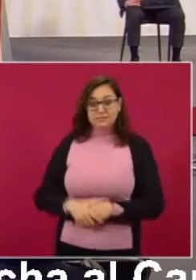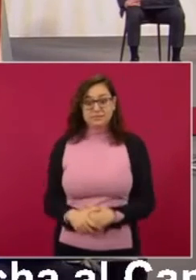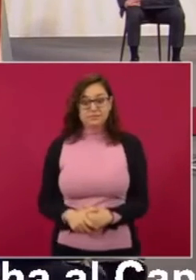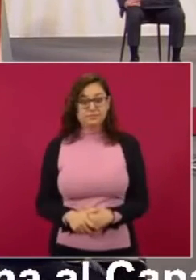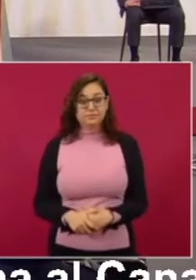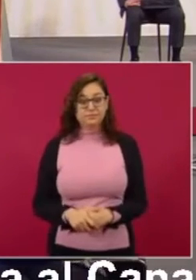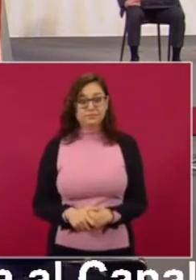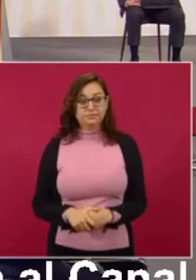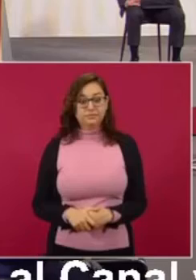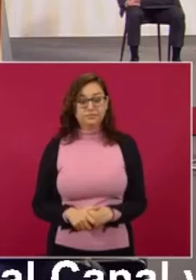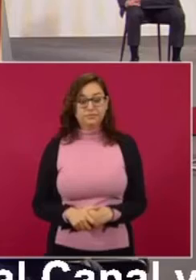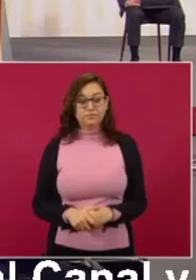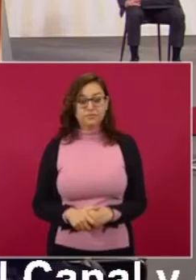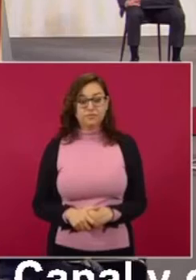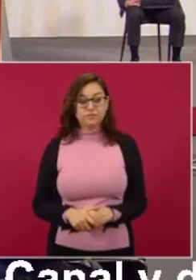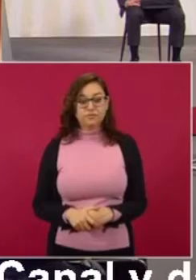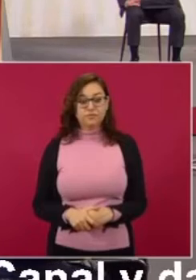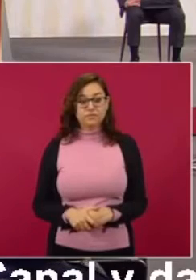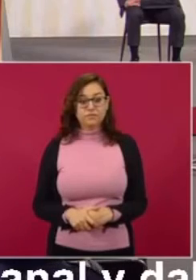del pan